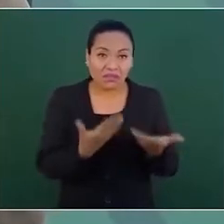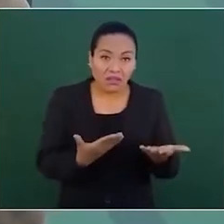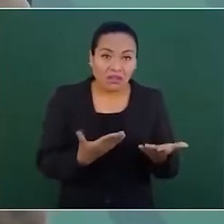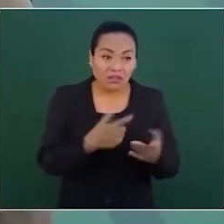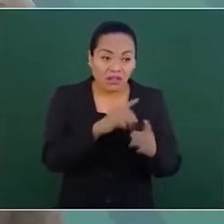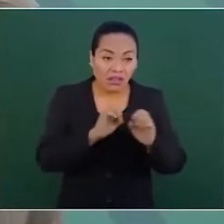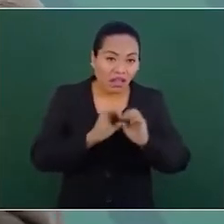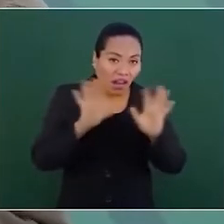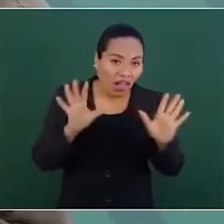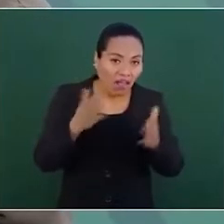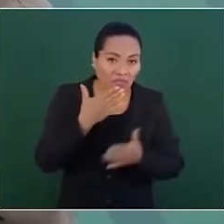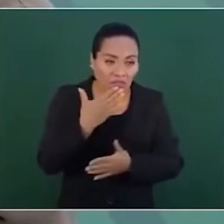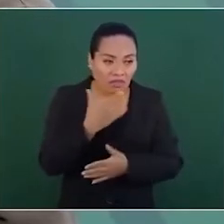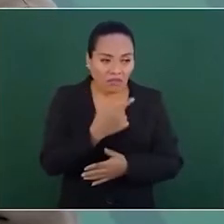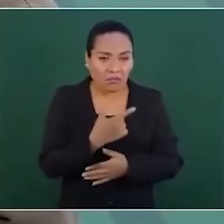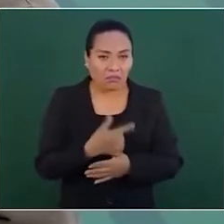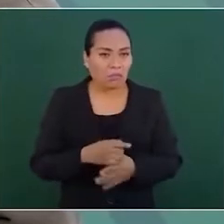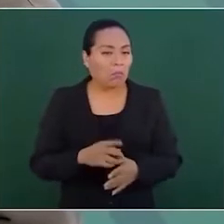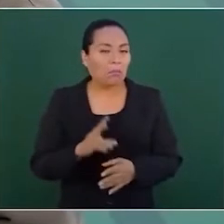No hay simpatías.